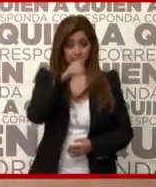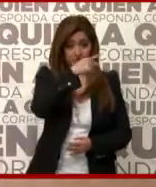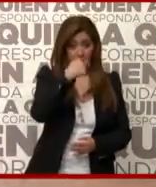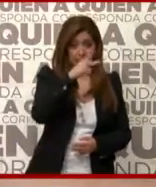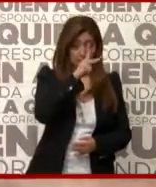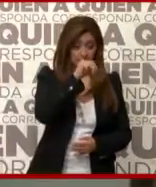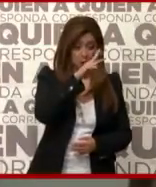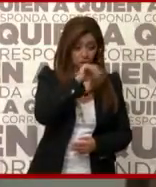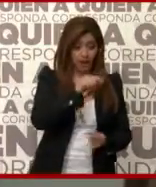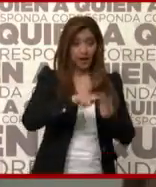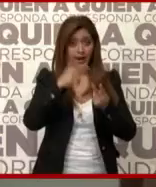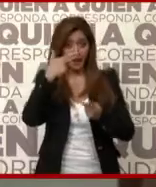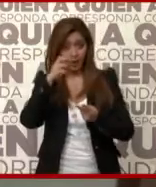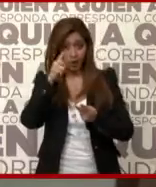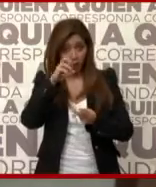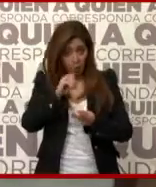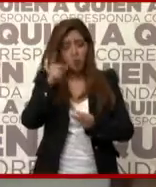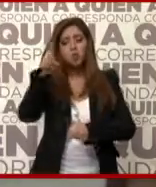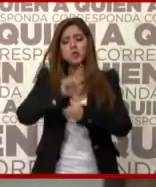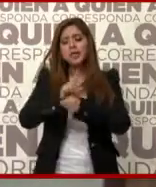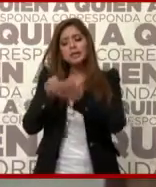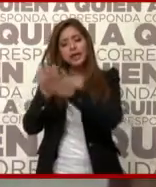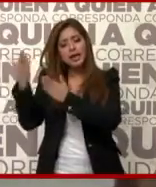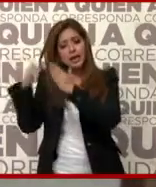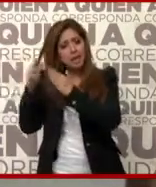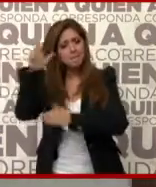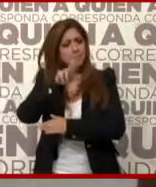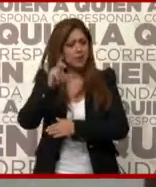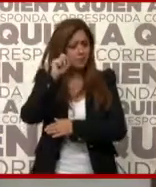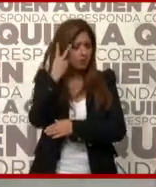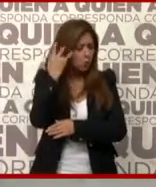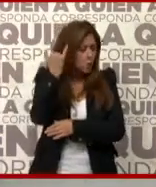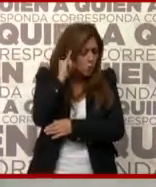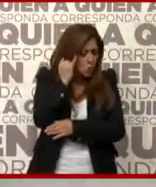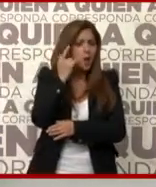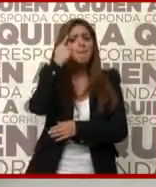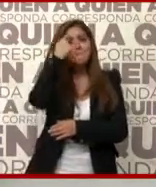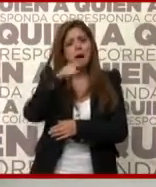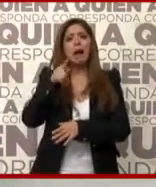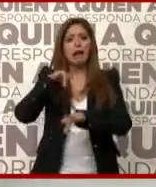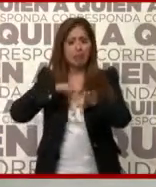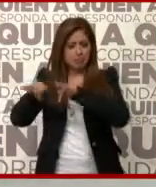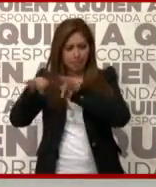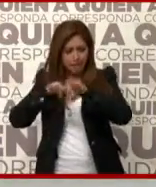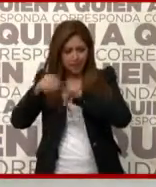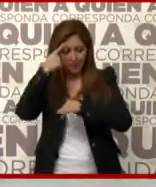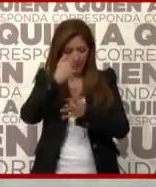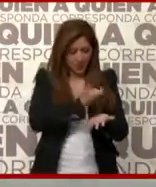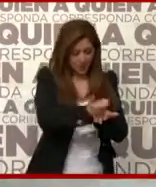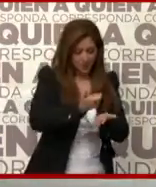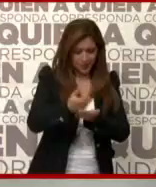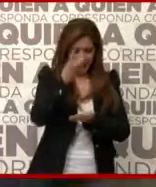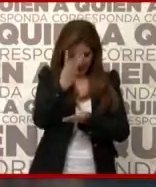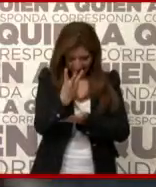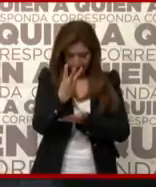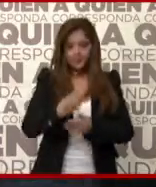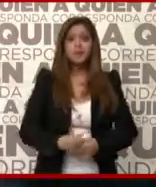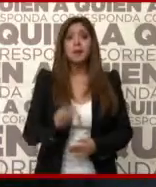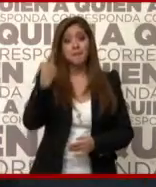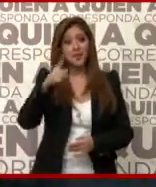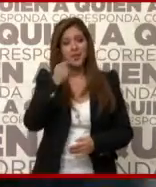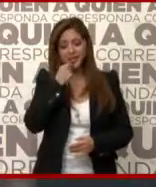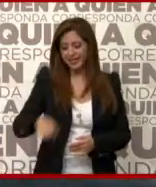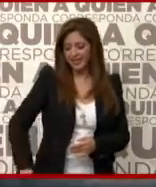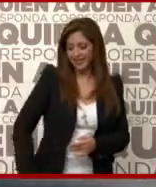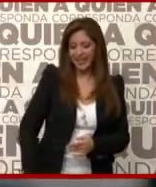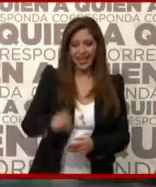y don Héctor salieron de casa el martes 22 de julio, como todos los días, a ganarse el sustento para sus tres hijos, entre ellos la pequeña Daniela